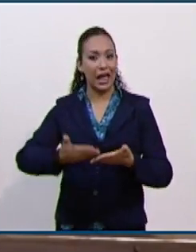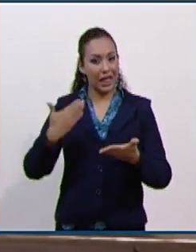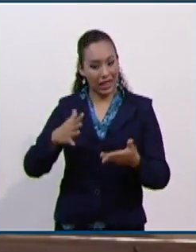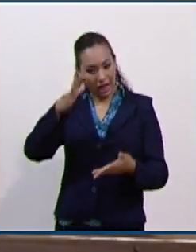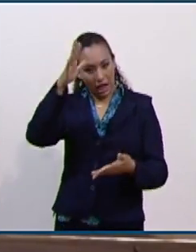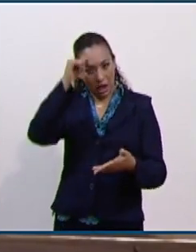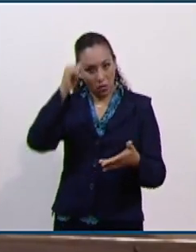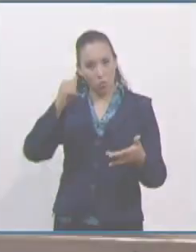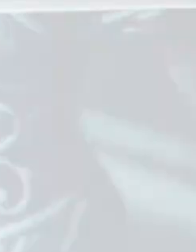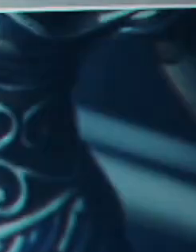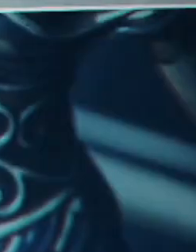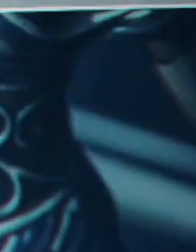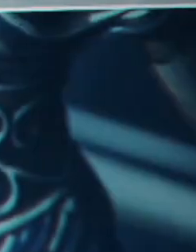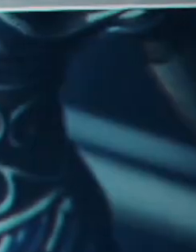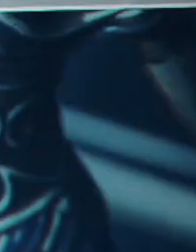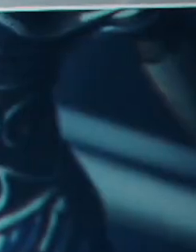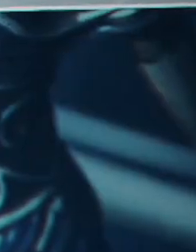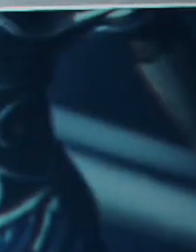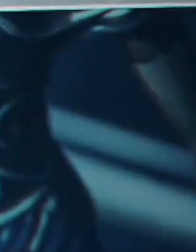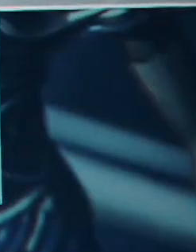de coalición.